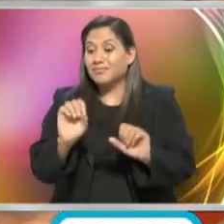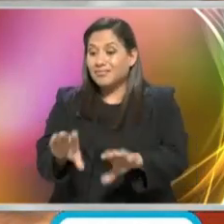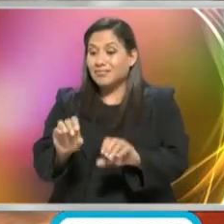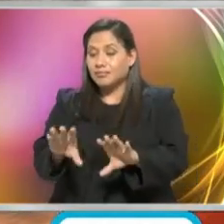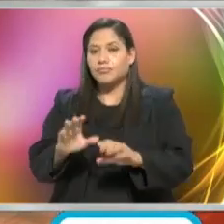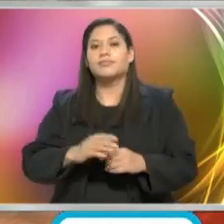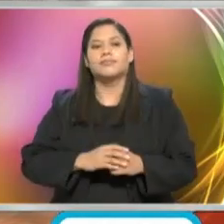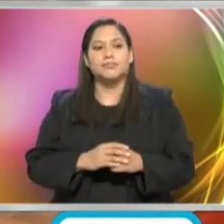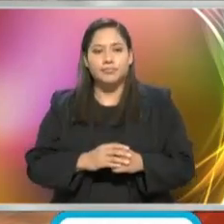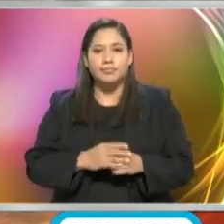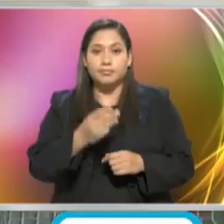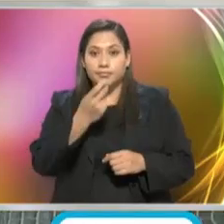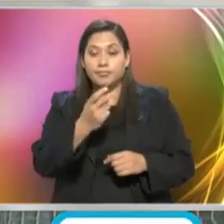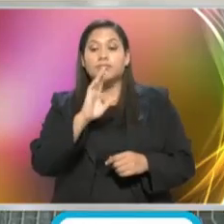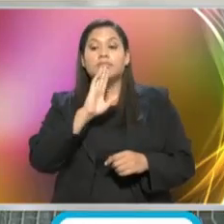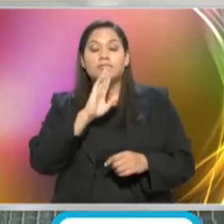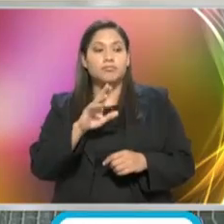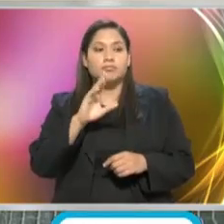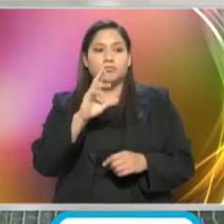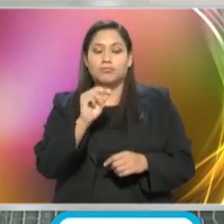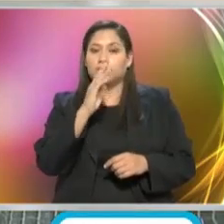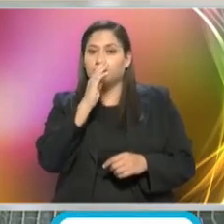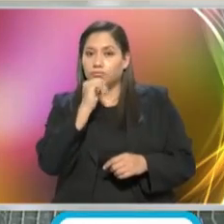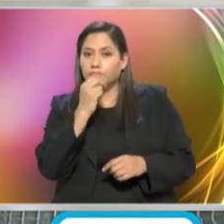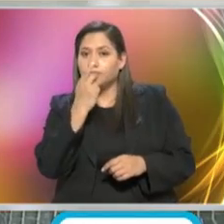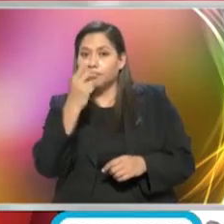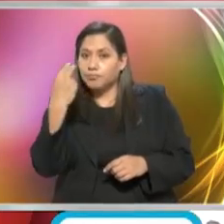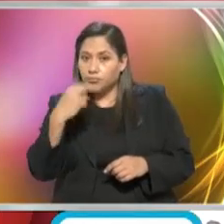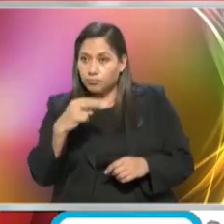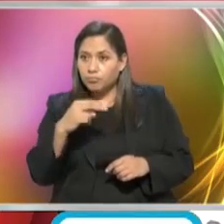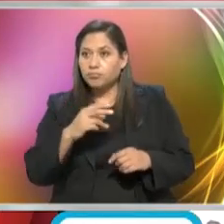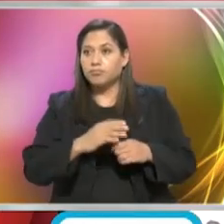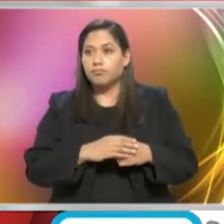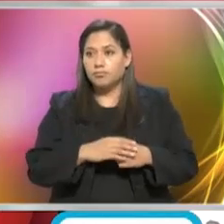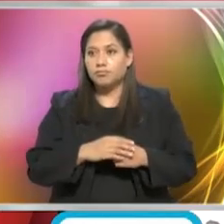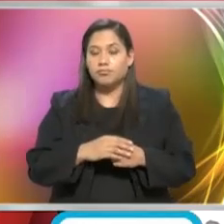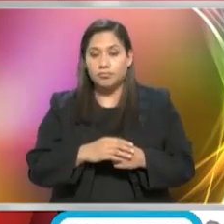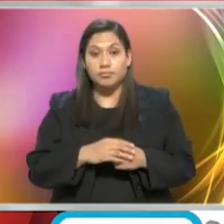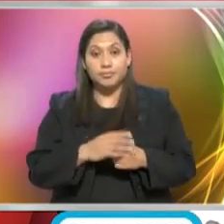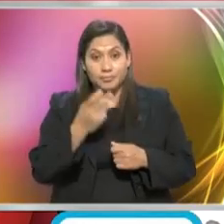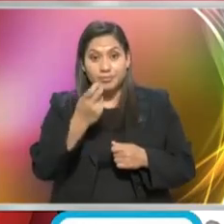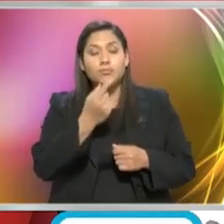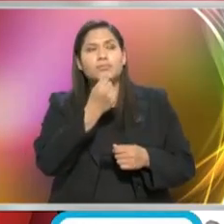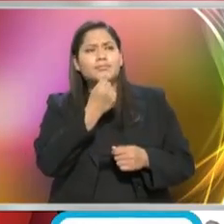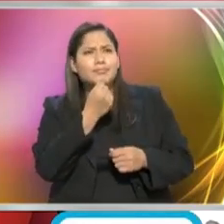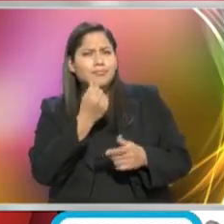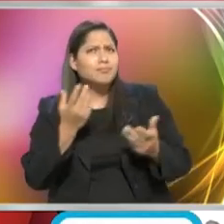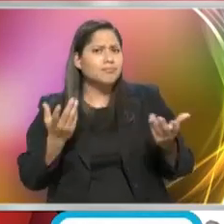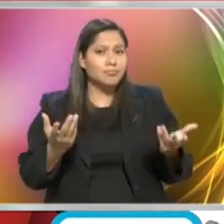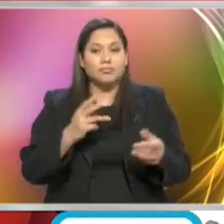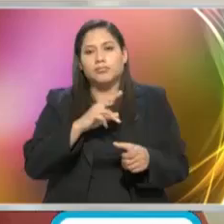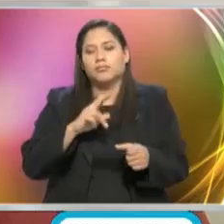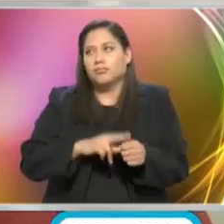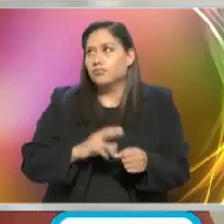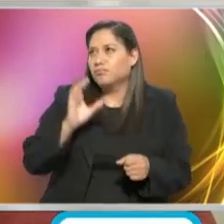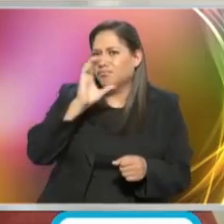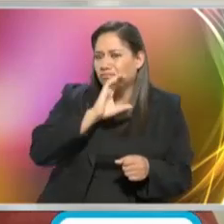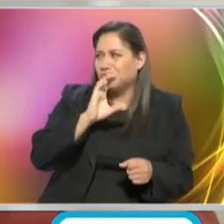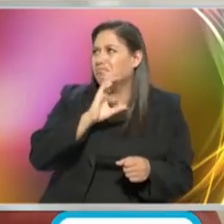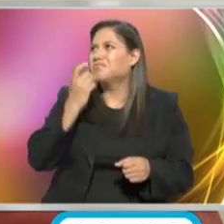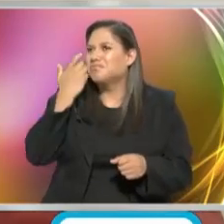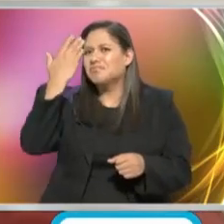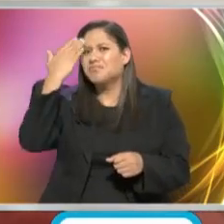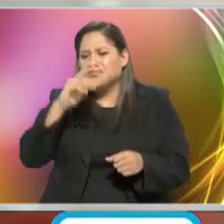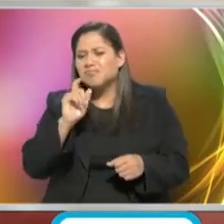¿No? Algo tan malo que no se le puede llamar por su propio nombre. Y luego, entonces, estos niños buscan, porque es natural que busquen información, que